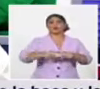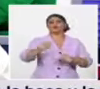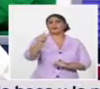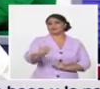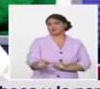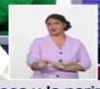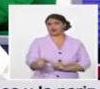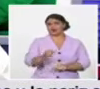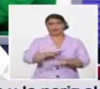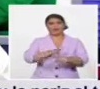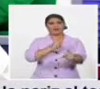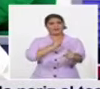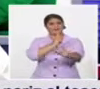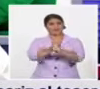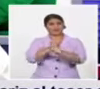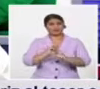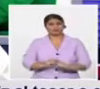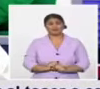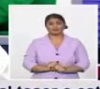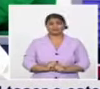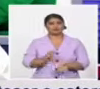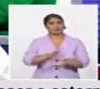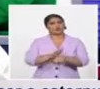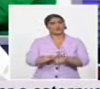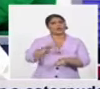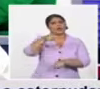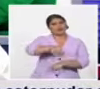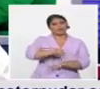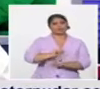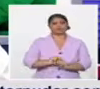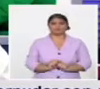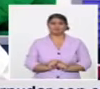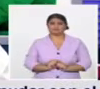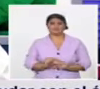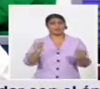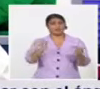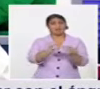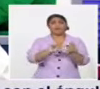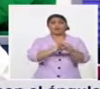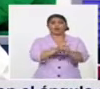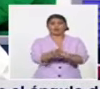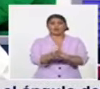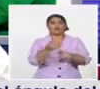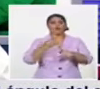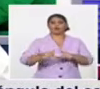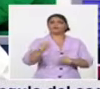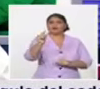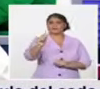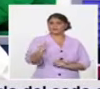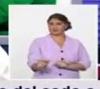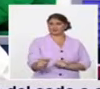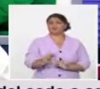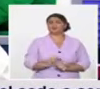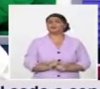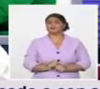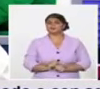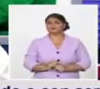elevada cifra de 13, de 14 contactos por cada menor de un año